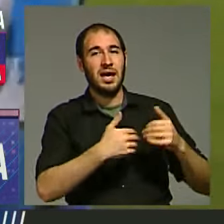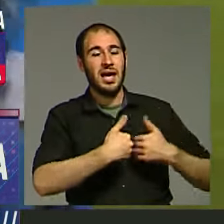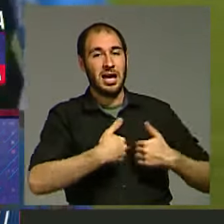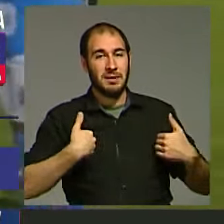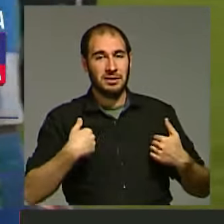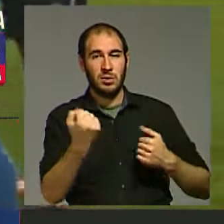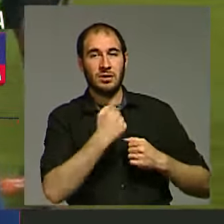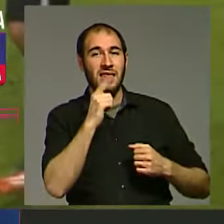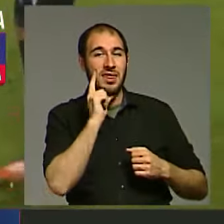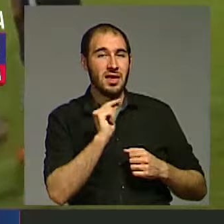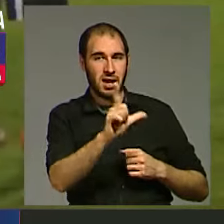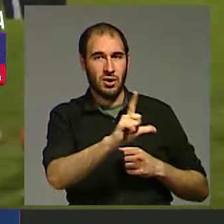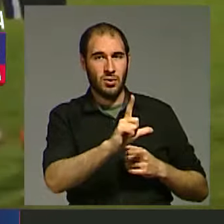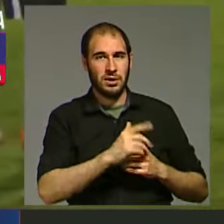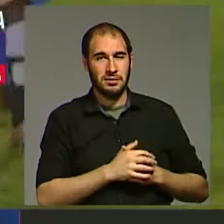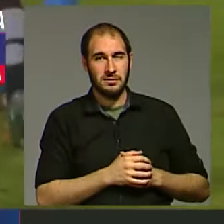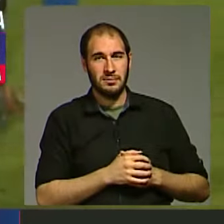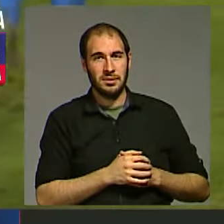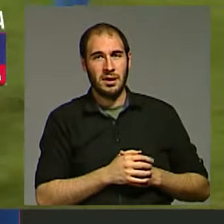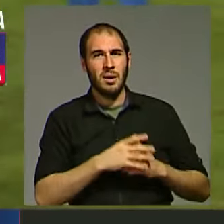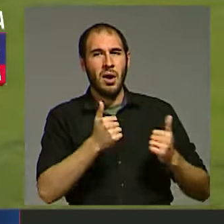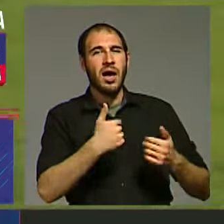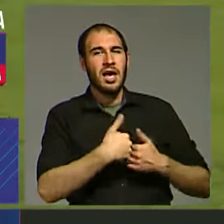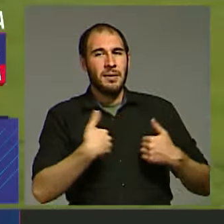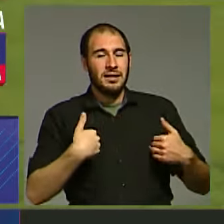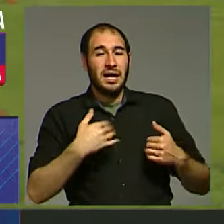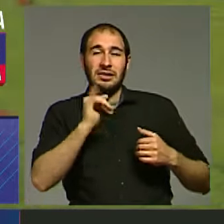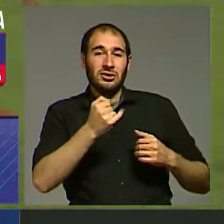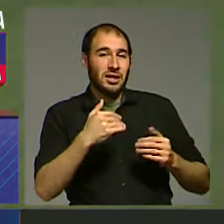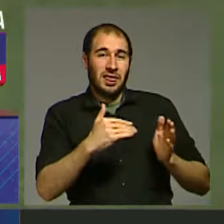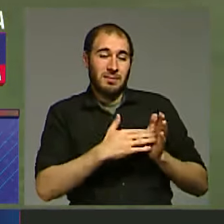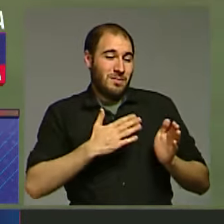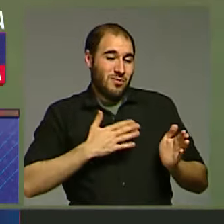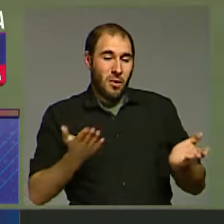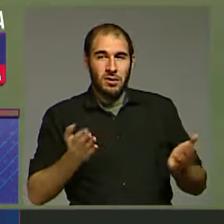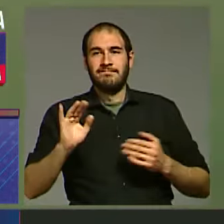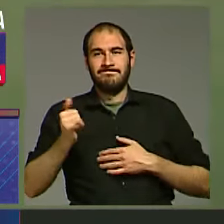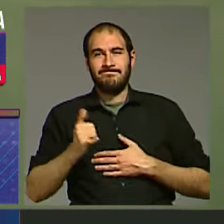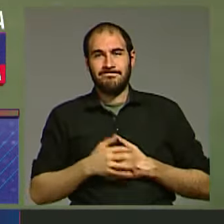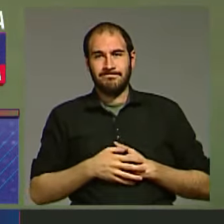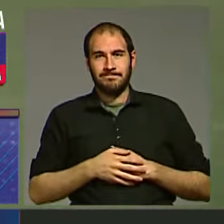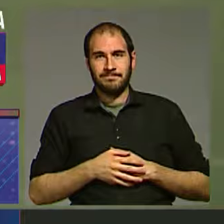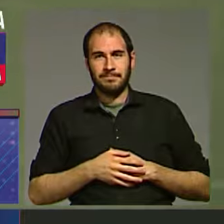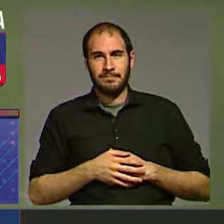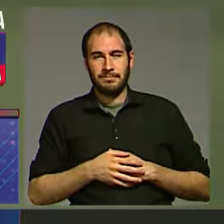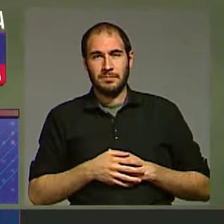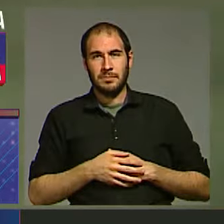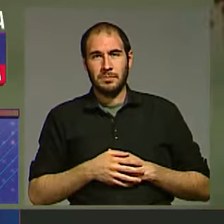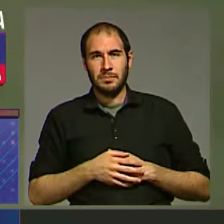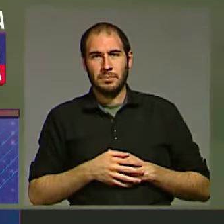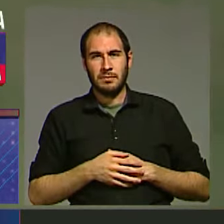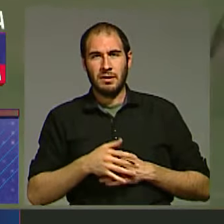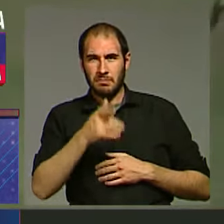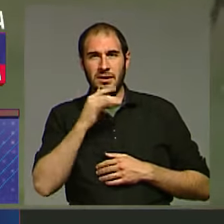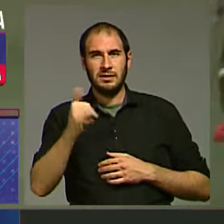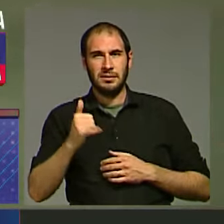partido trascendental el día lunes. Sí. Y lo bueno es que Gimnasia depende pura y exclusivamente de Gimnasia. Totalmente. Mira, yo creo que